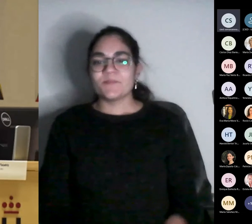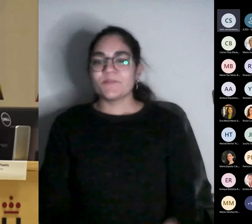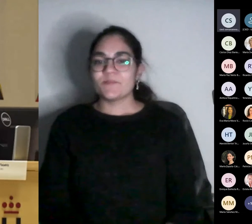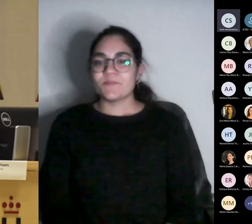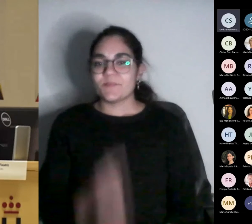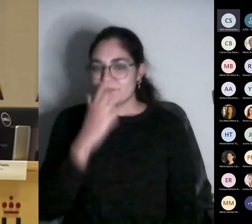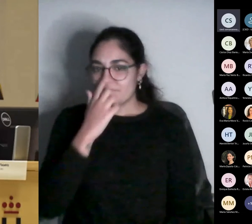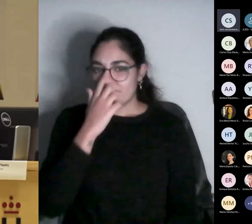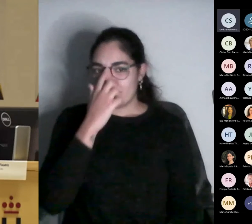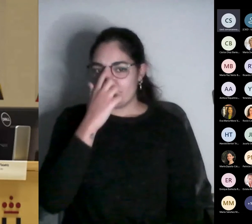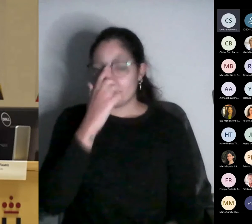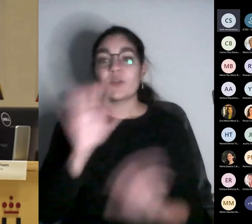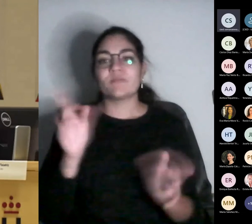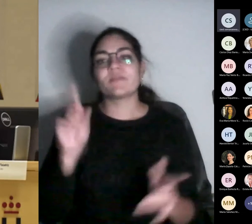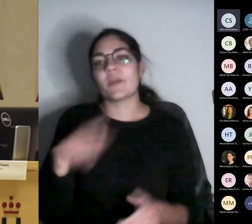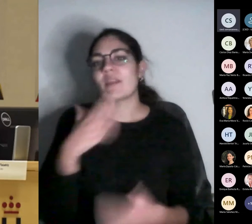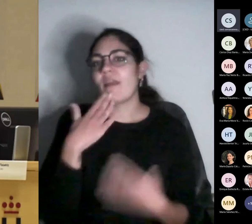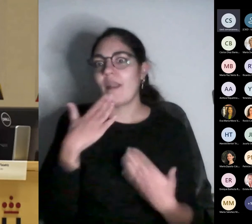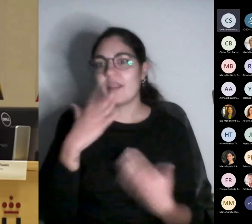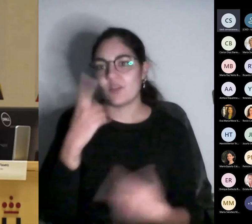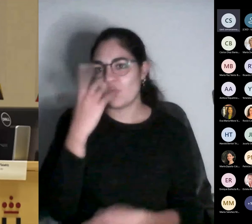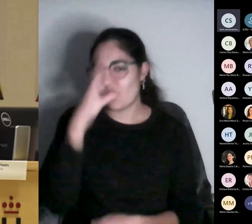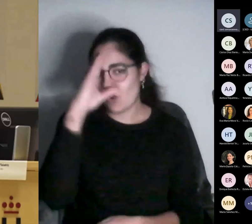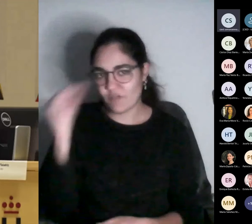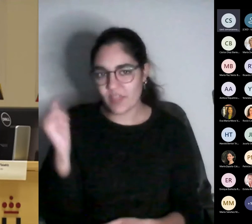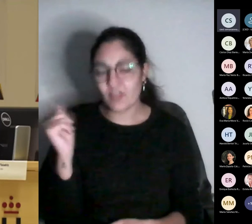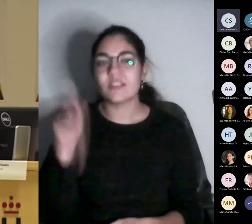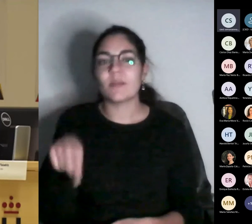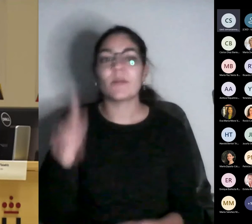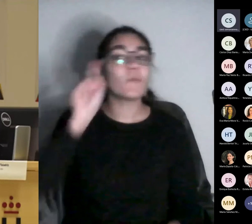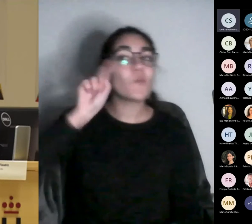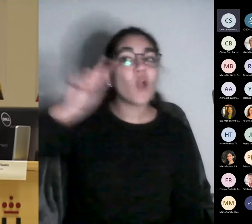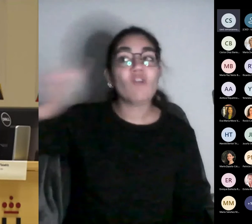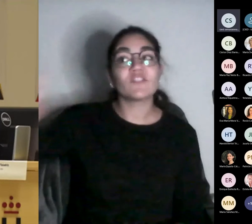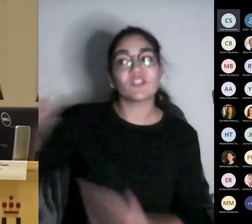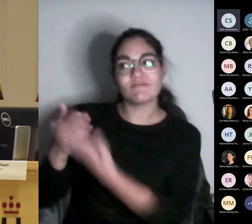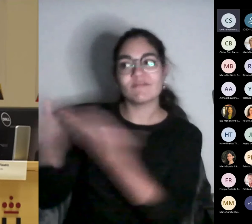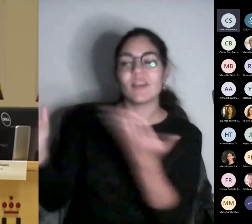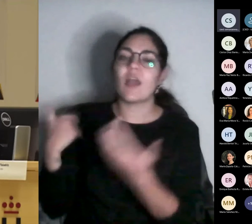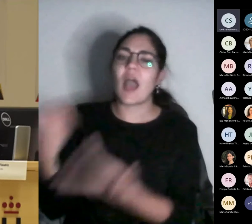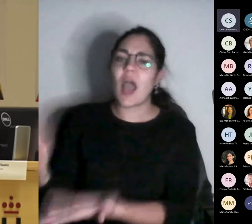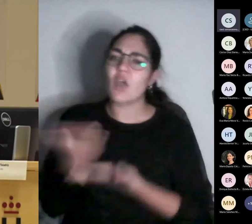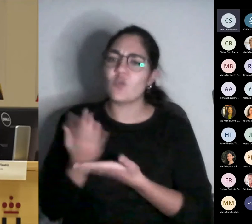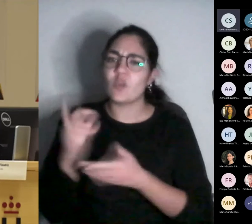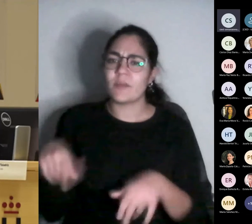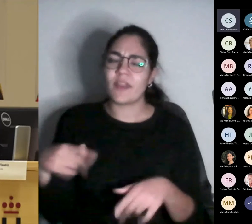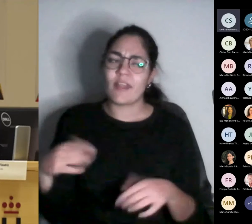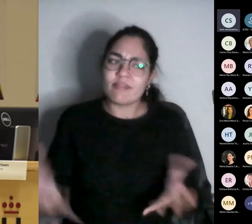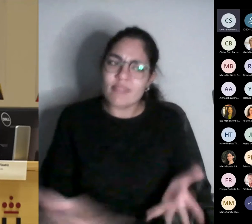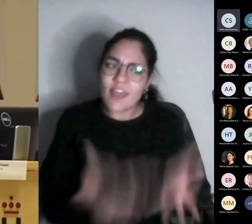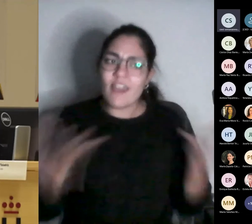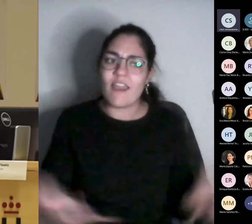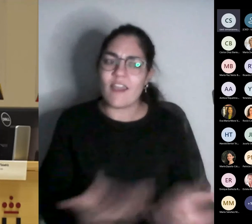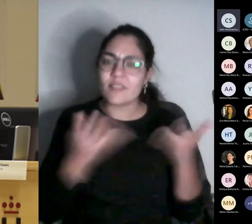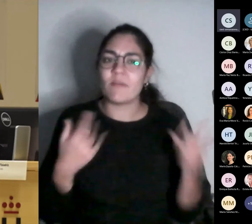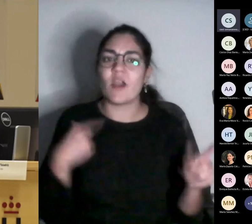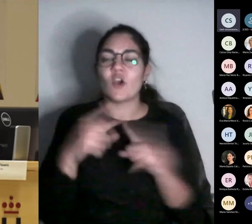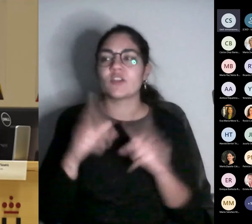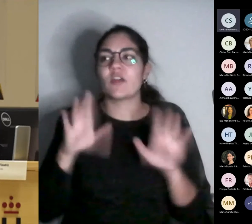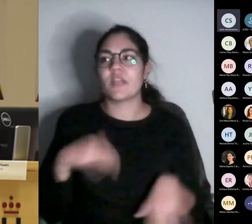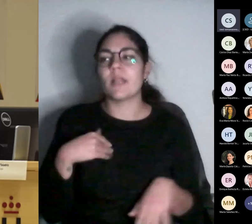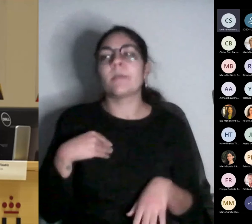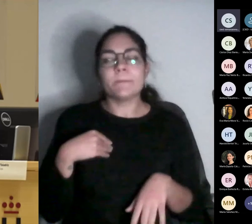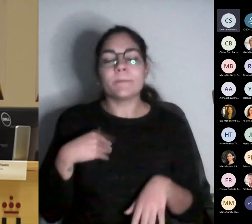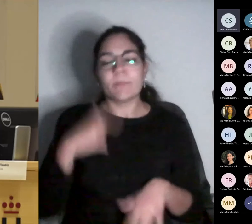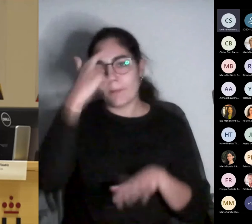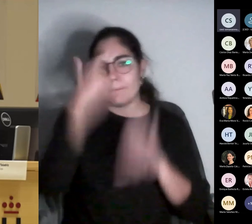si me ayudaban a renacimiento muy importante y son las plantas que me han impulsado durante este tiempo a meterme en este lío de la innovación educativa